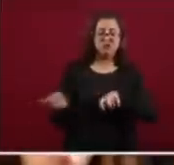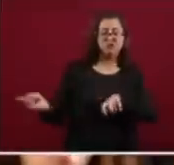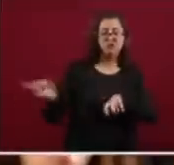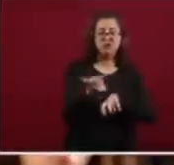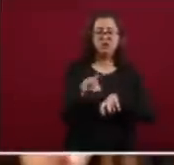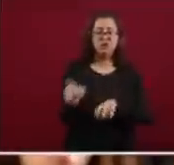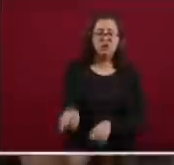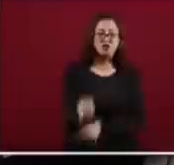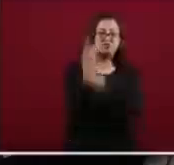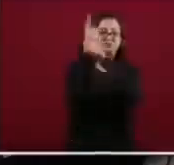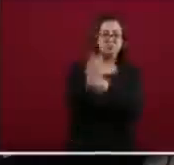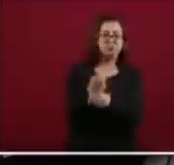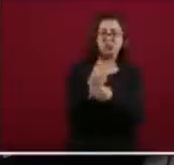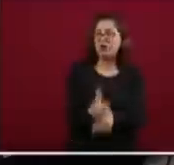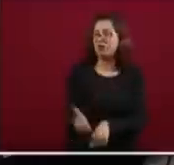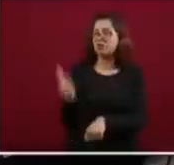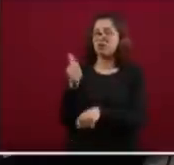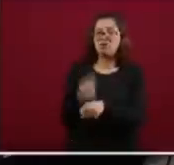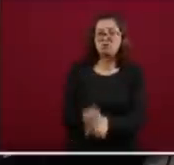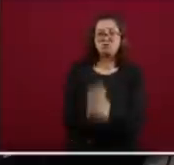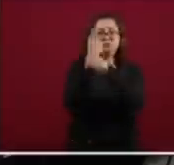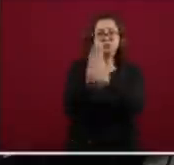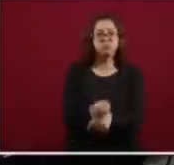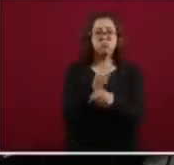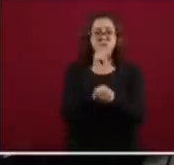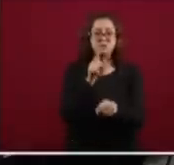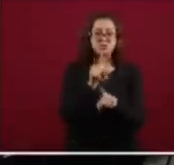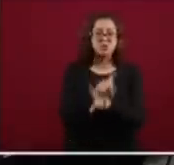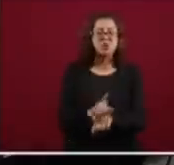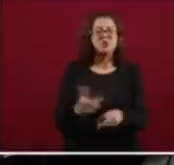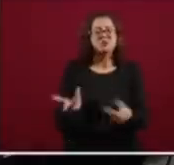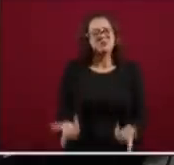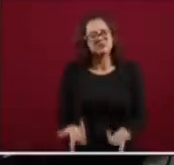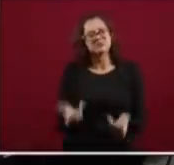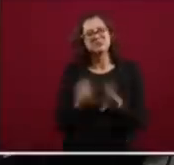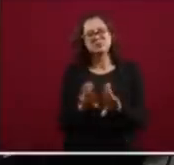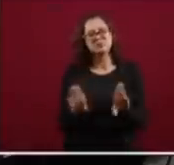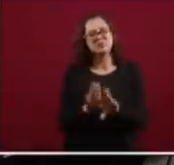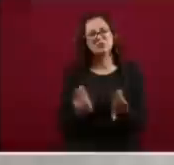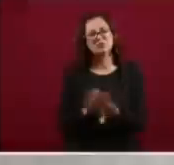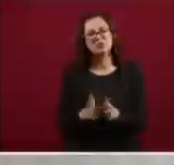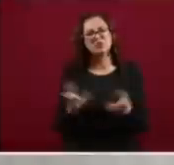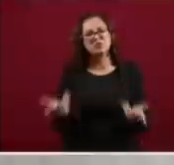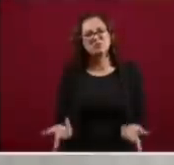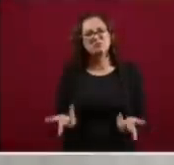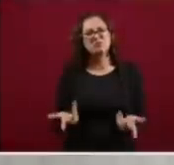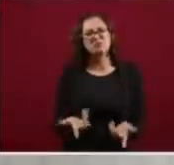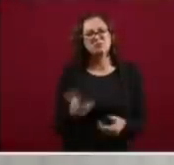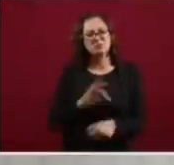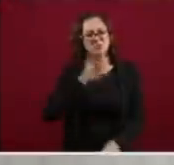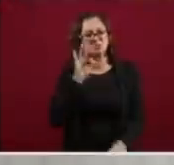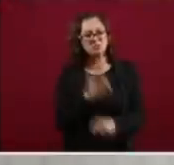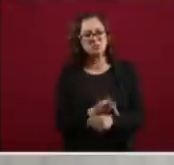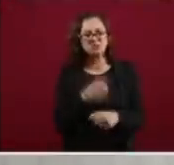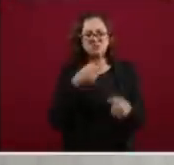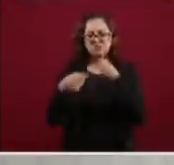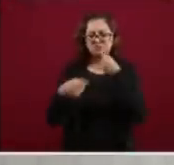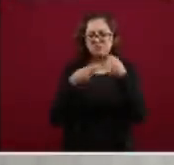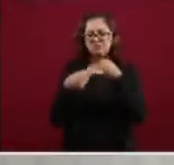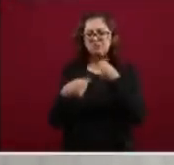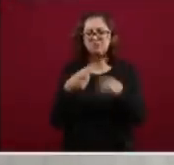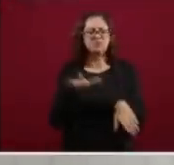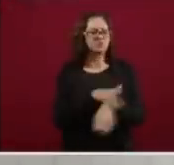otro en la retaguardia si ella no era artillero entonces presidente como como lograr sobre todo la seguridad de los periodistas